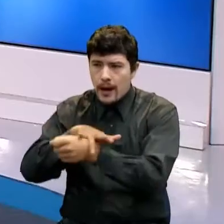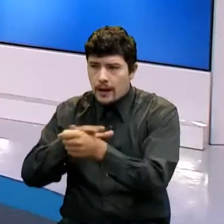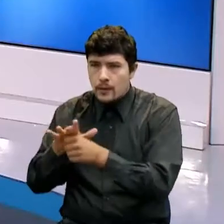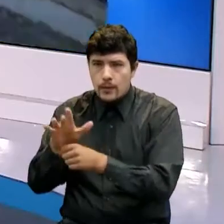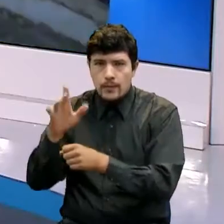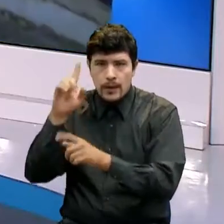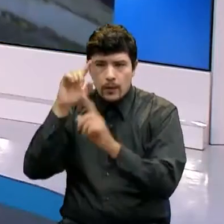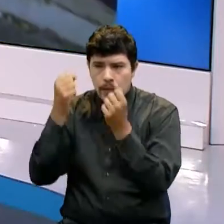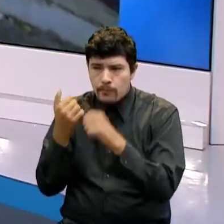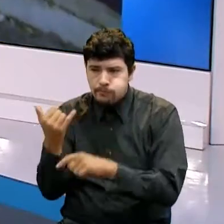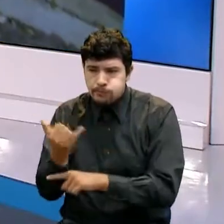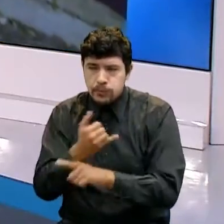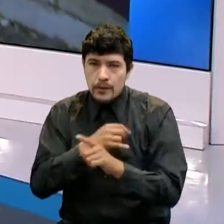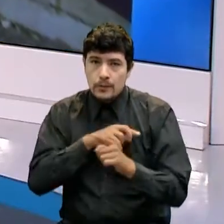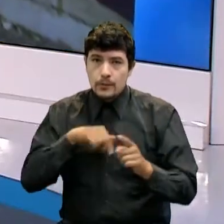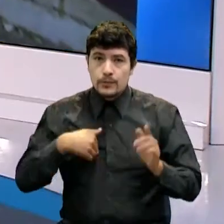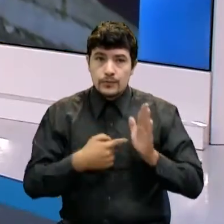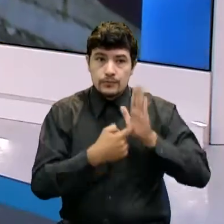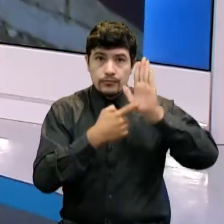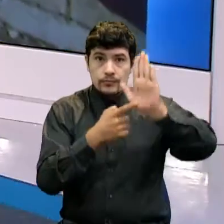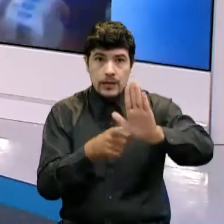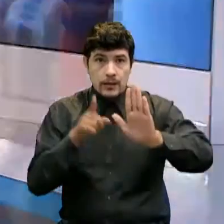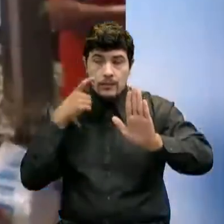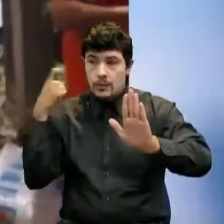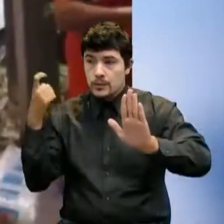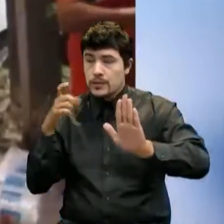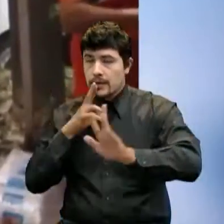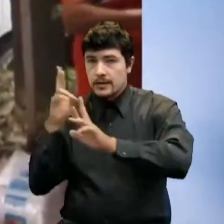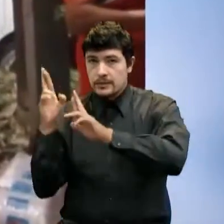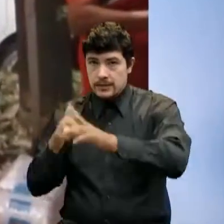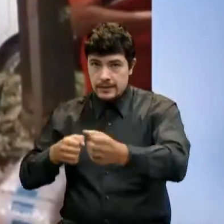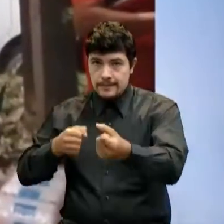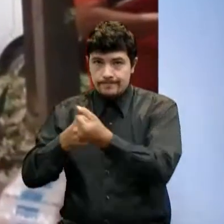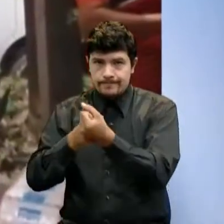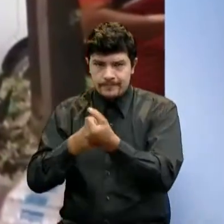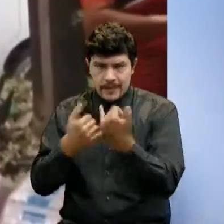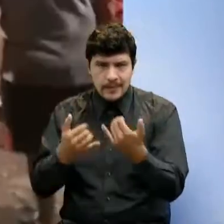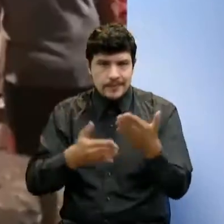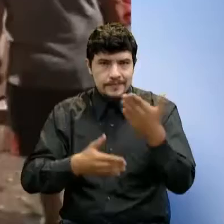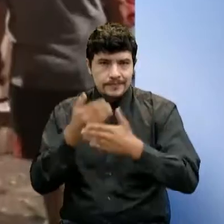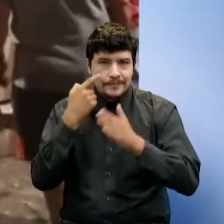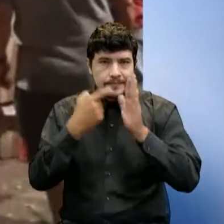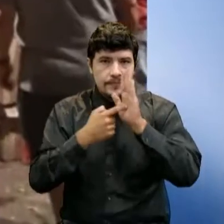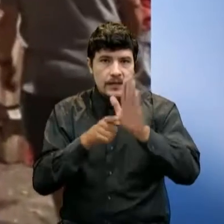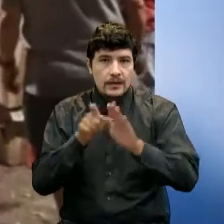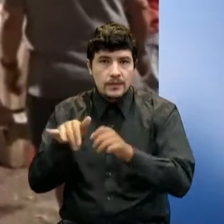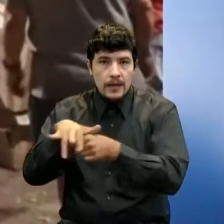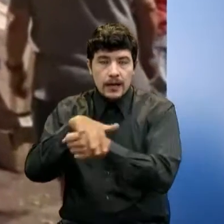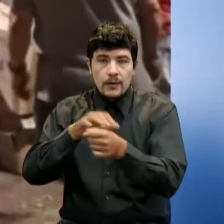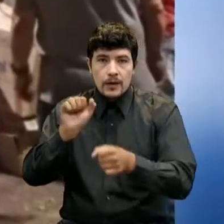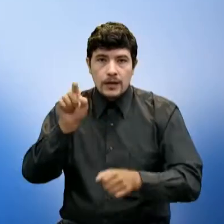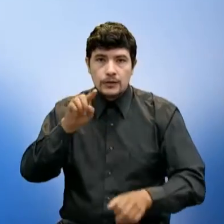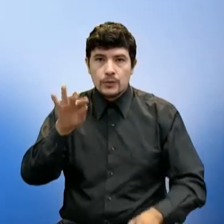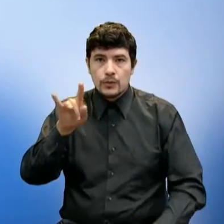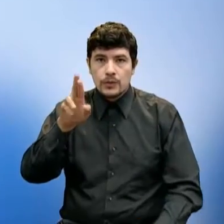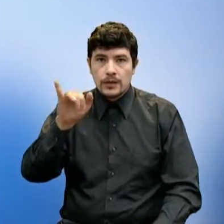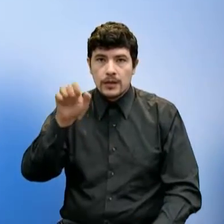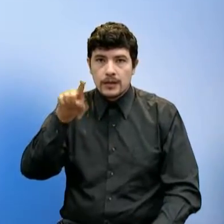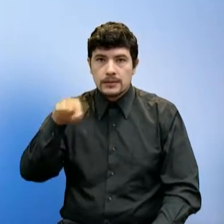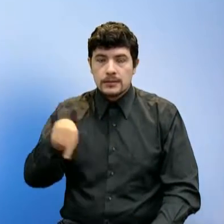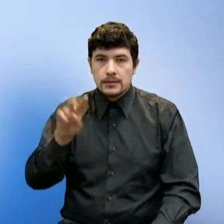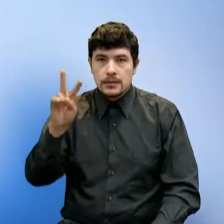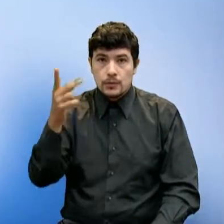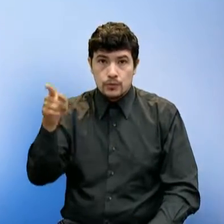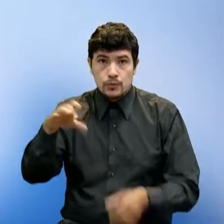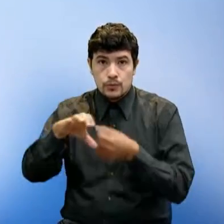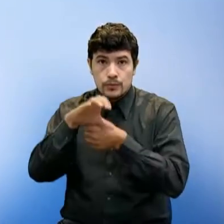sectores. Nosotros se lo publicamos y buscamos la respuesta de las autoridades. Y comenzamos con esta denuncia que nos llega desde el barrio Asturias 2 en Bucaramanga.